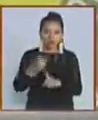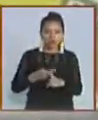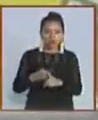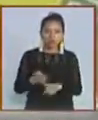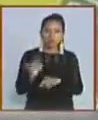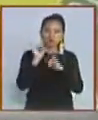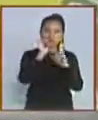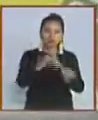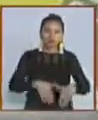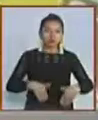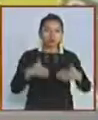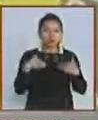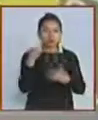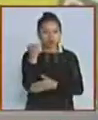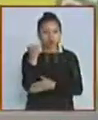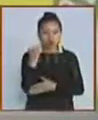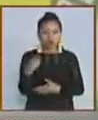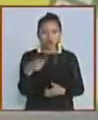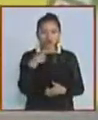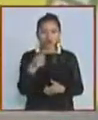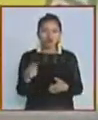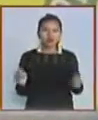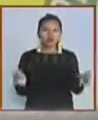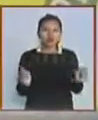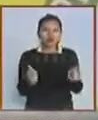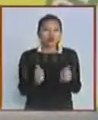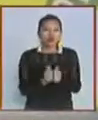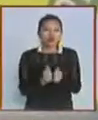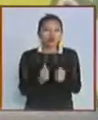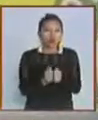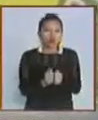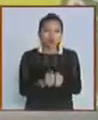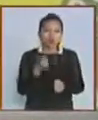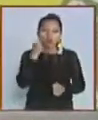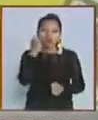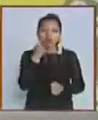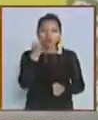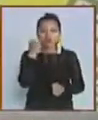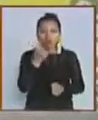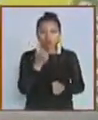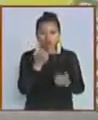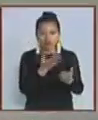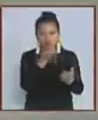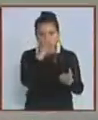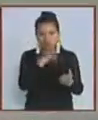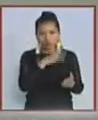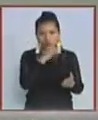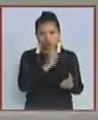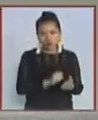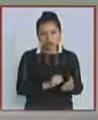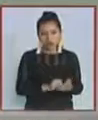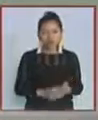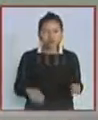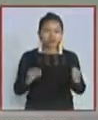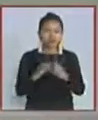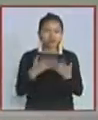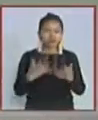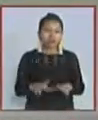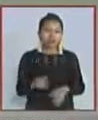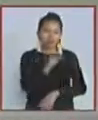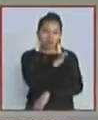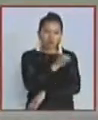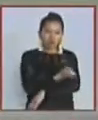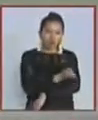Sucre en compañía supuestamente de la sobrina de esta persona de la tercera edad. Las autoridades realizan las